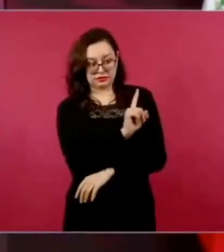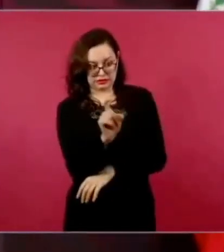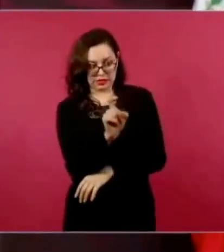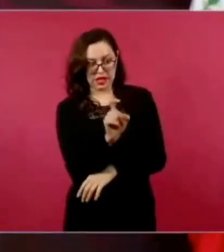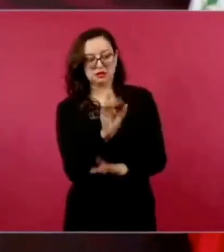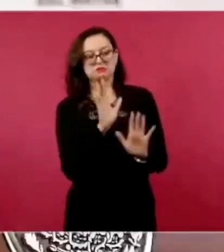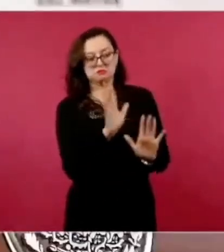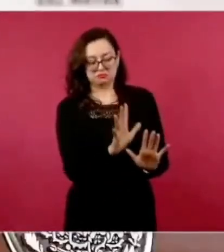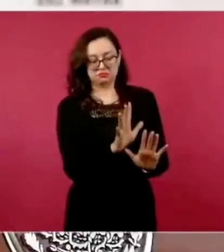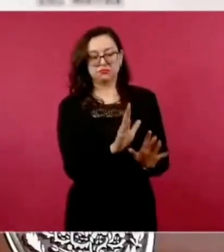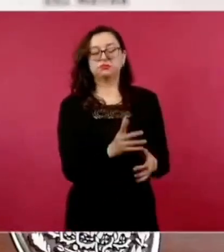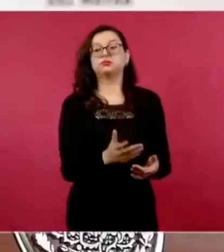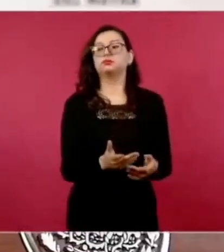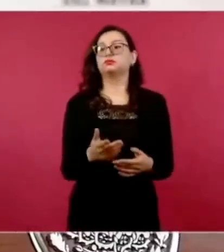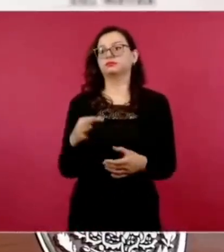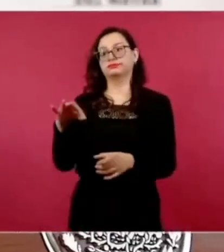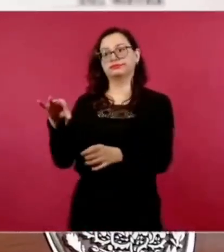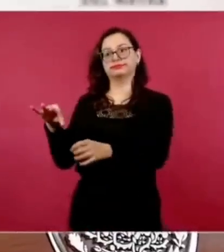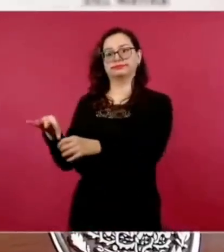Y,